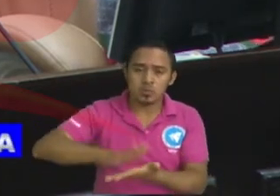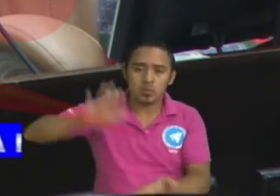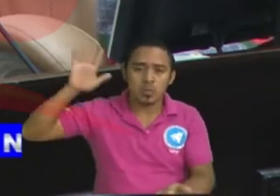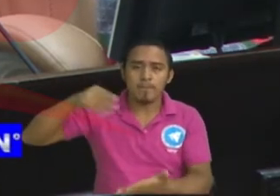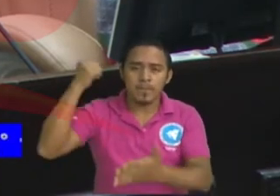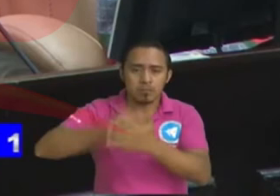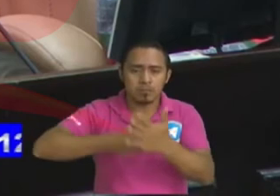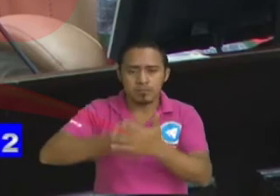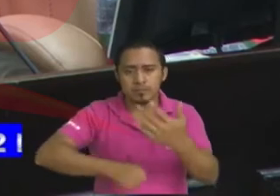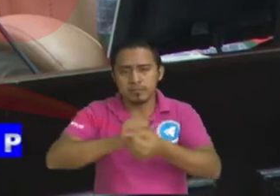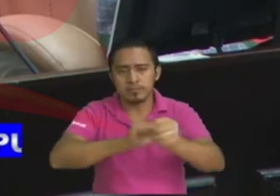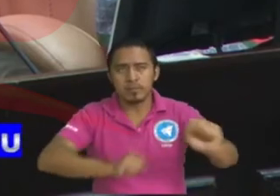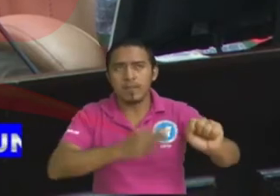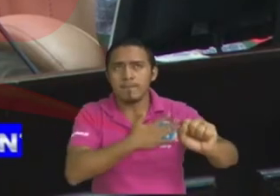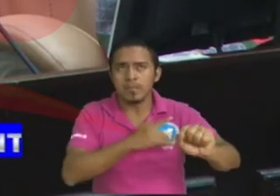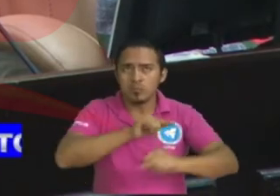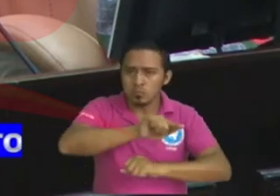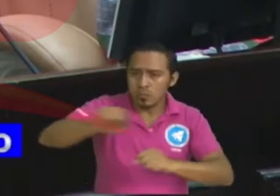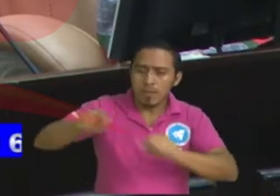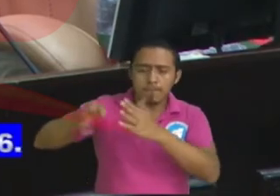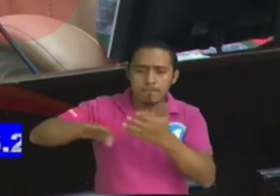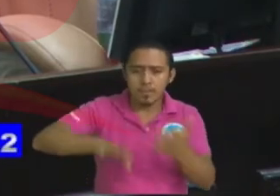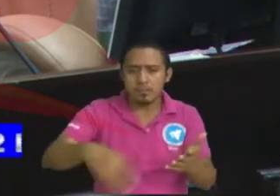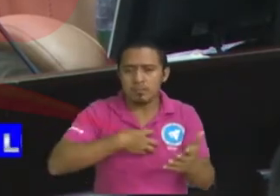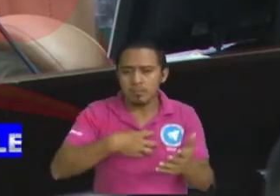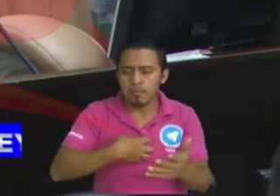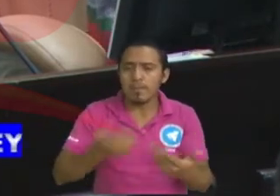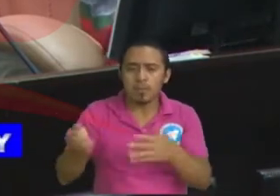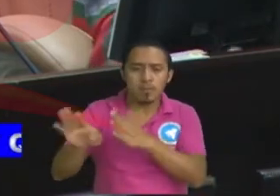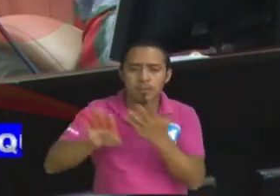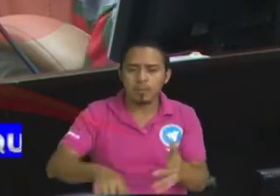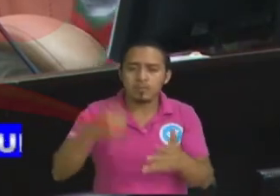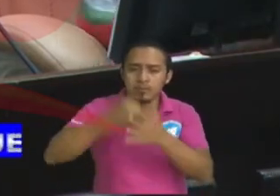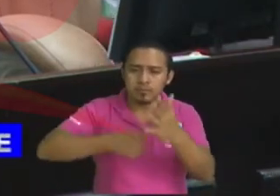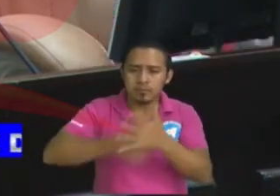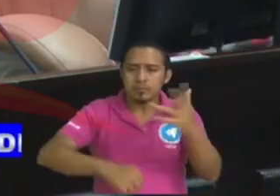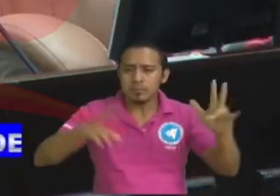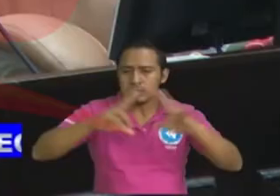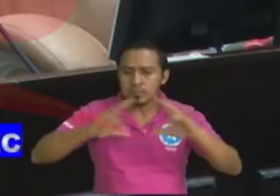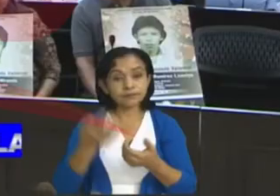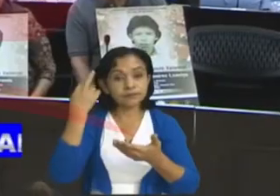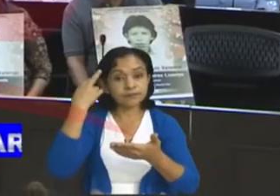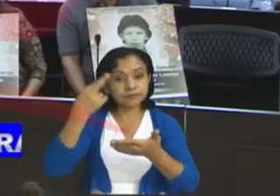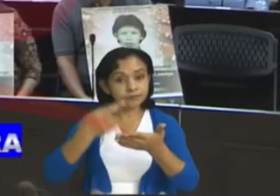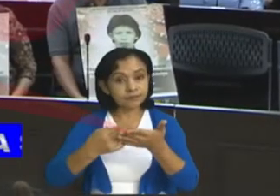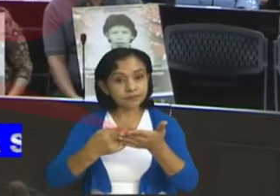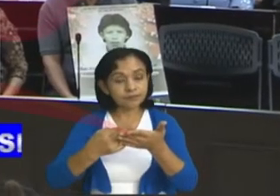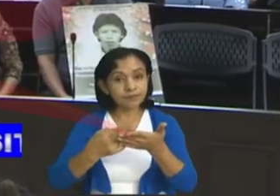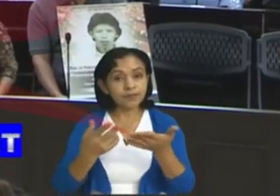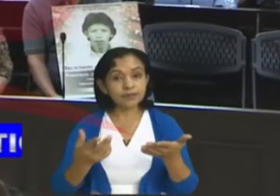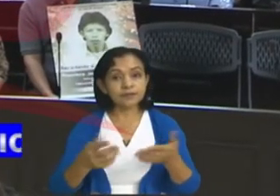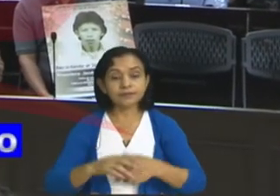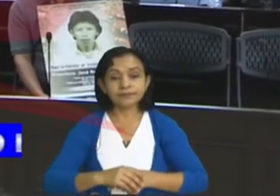defender a la patria. Por estos muertos, nuestros muertos, juramos defender la paz en Nicaragua. Dicha ley se